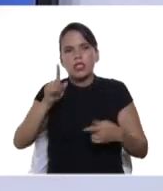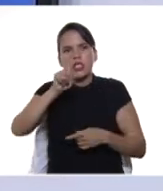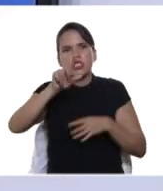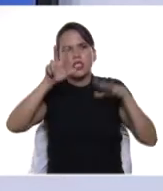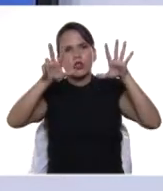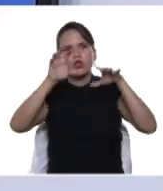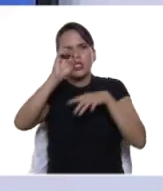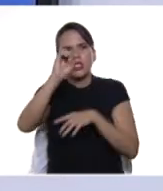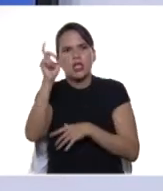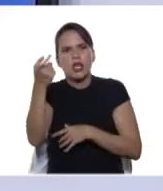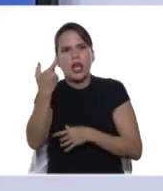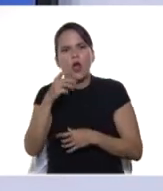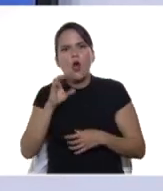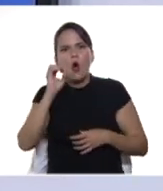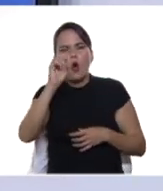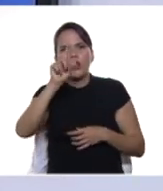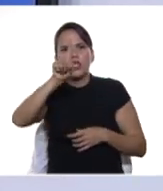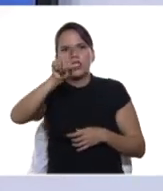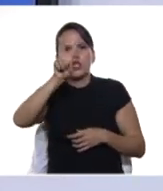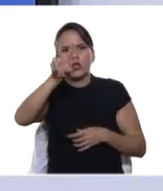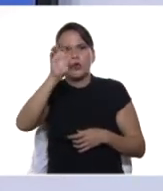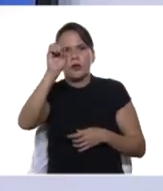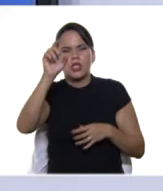de 120 grados.